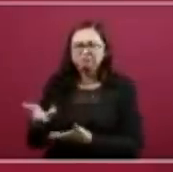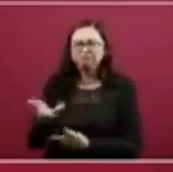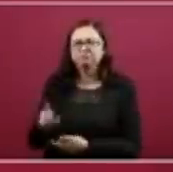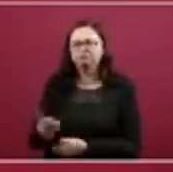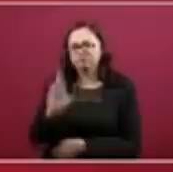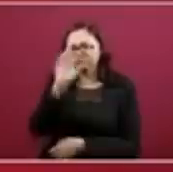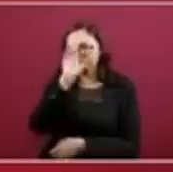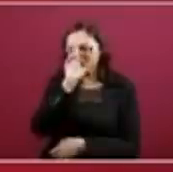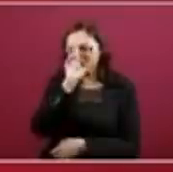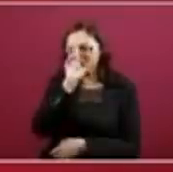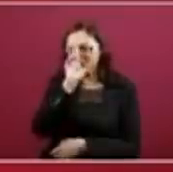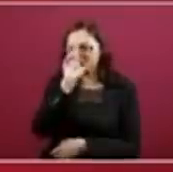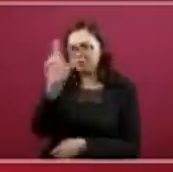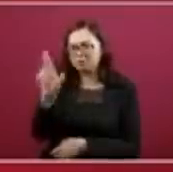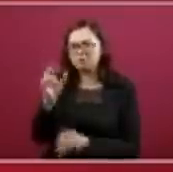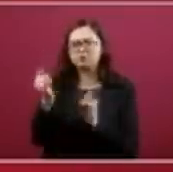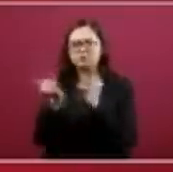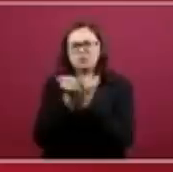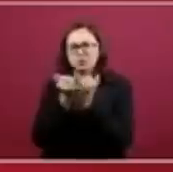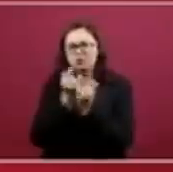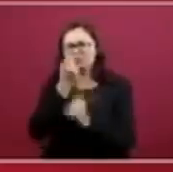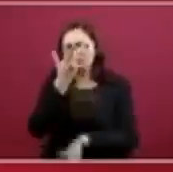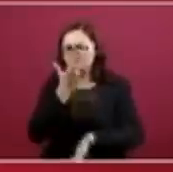mutuo con el gobierno de Estados Unidos,